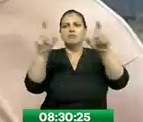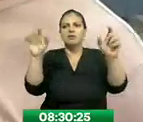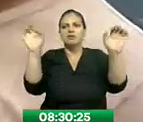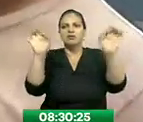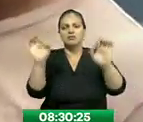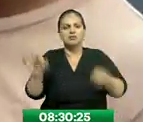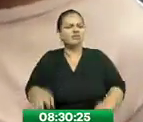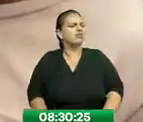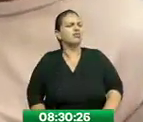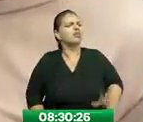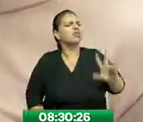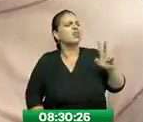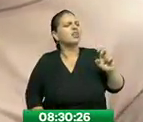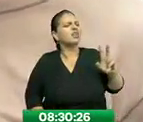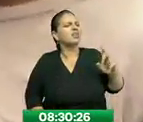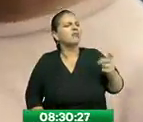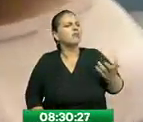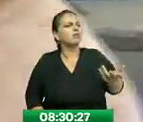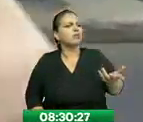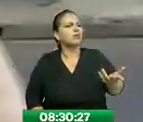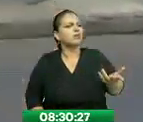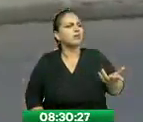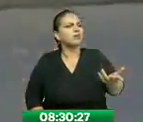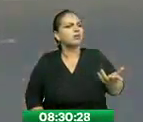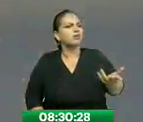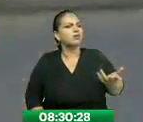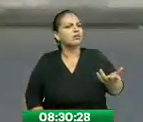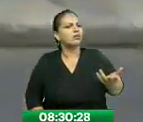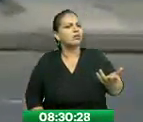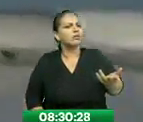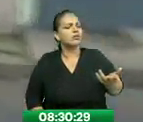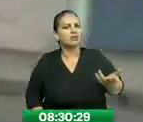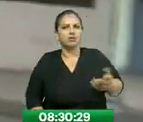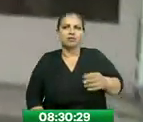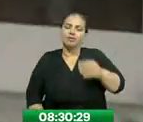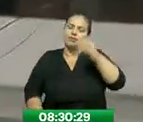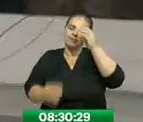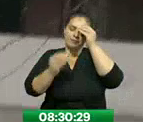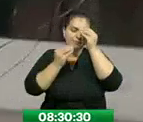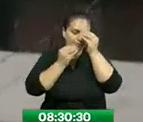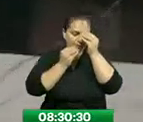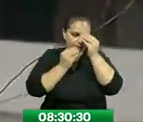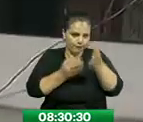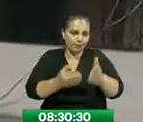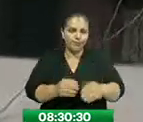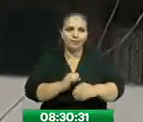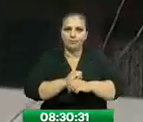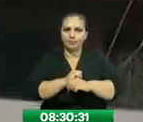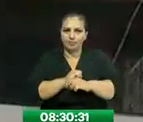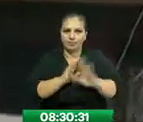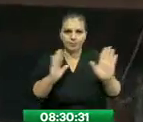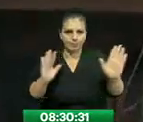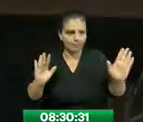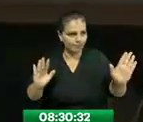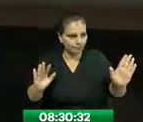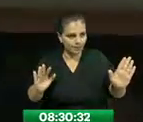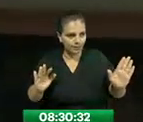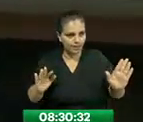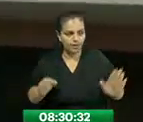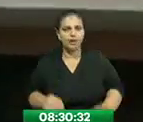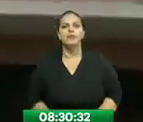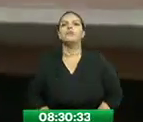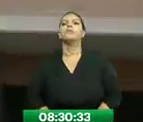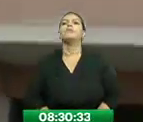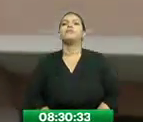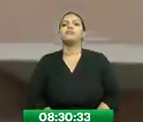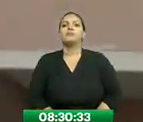ya la bajada de los cables, incluso los carros estaban desviando por Brasil. Entonces yo sé, no sé, no, gracias a Dios que no ha pasado, digamos,